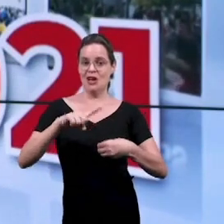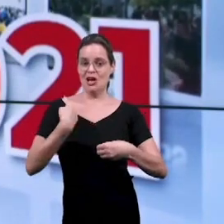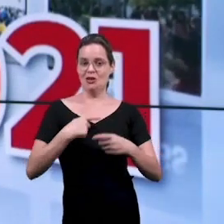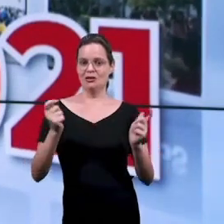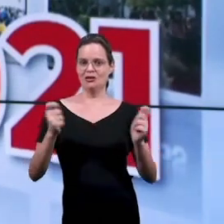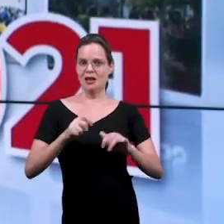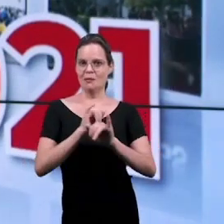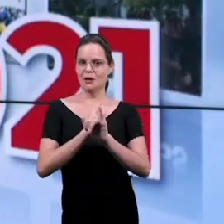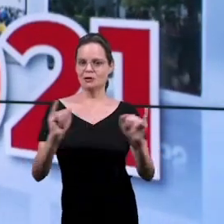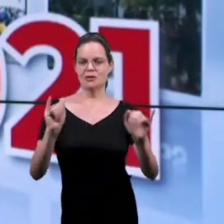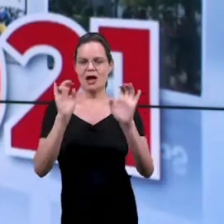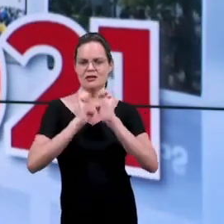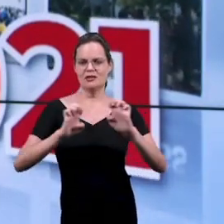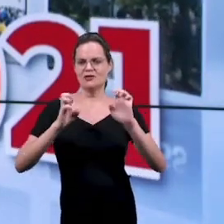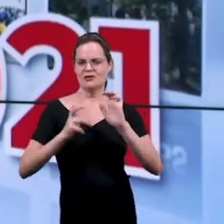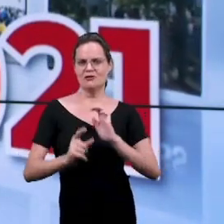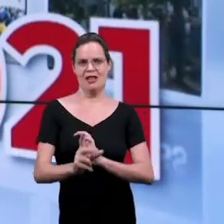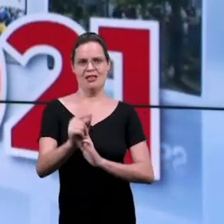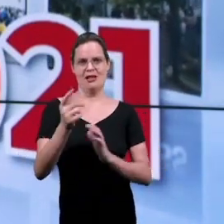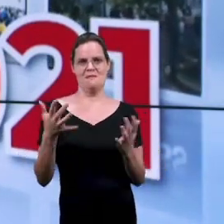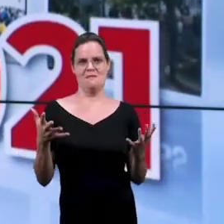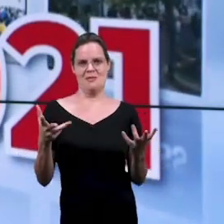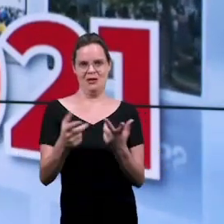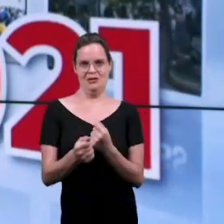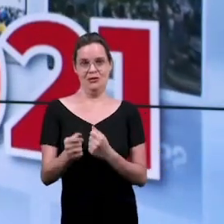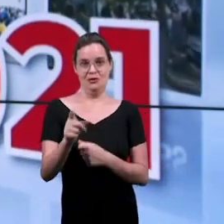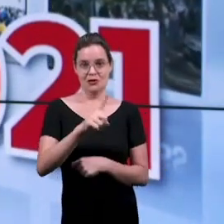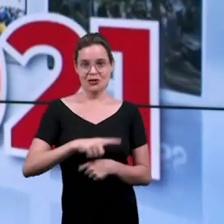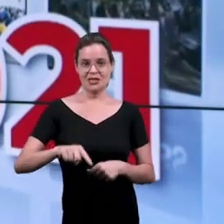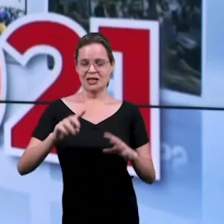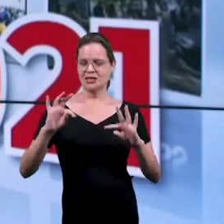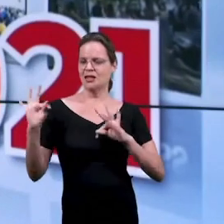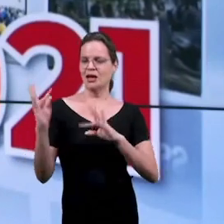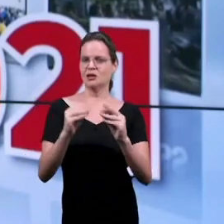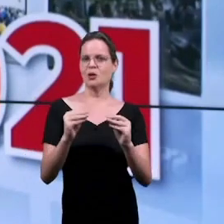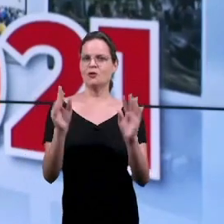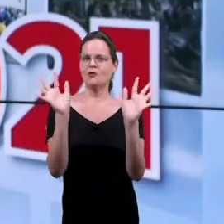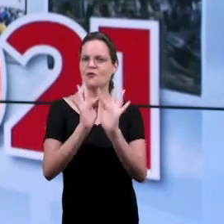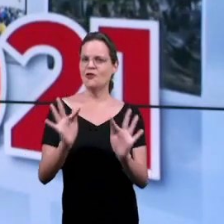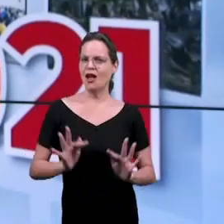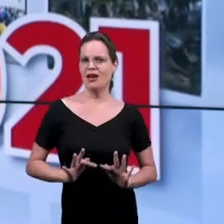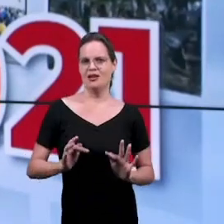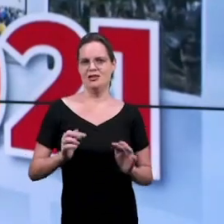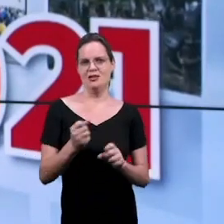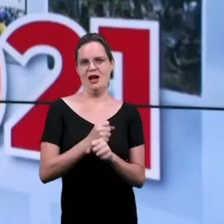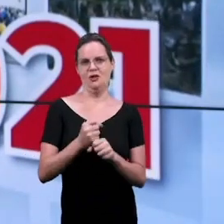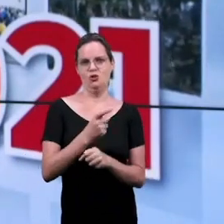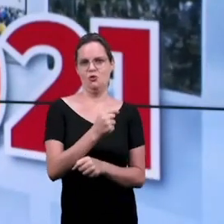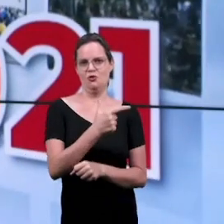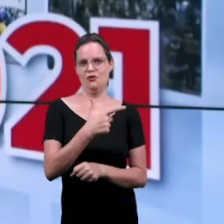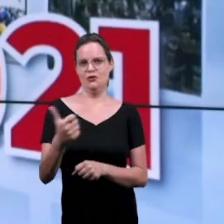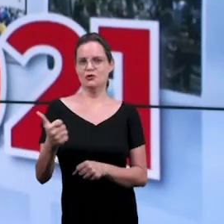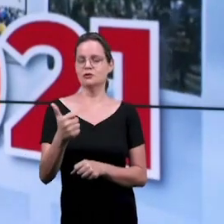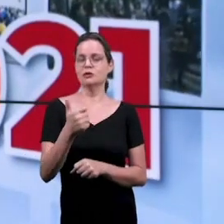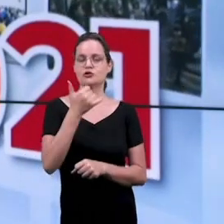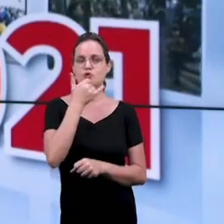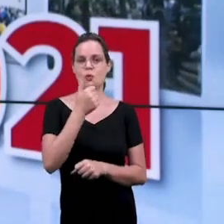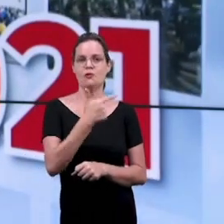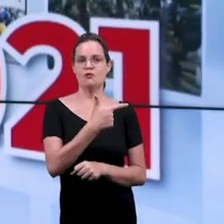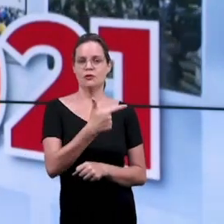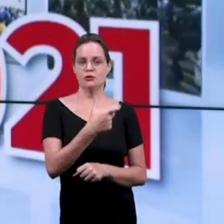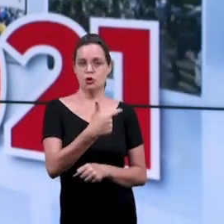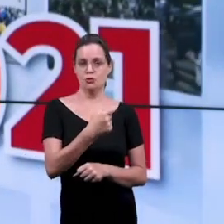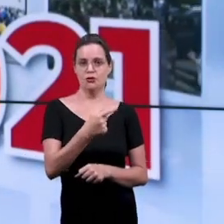regreso del Señor Jesús y por poder anunciar este evangelio maravilloso. A todos, un feliz